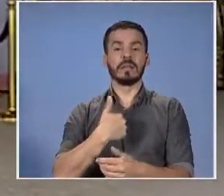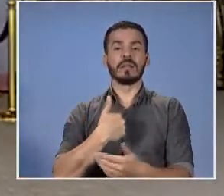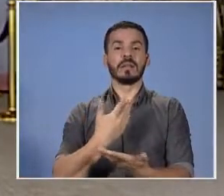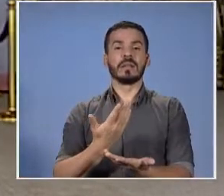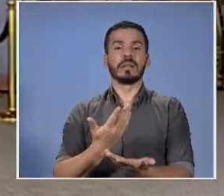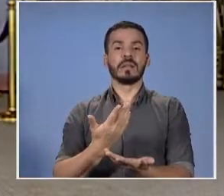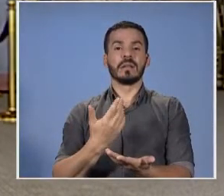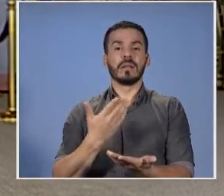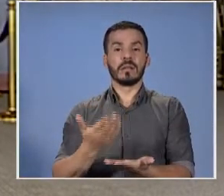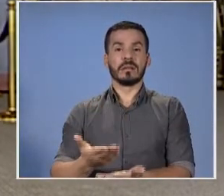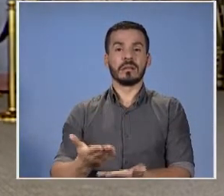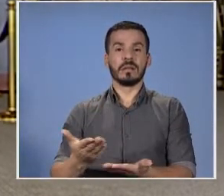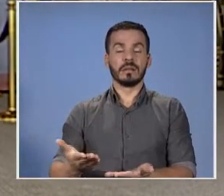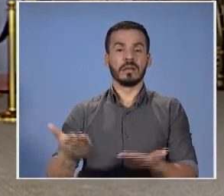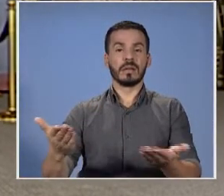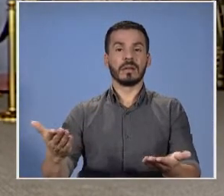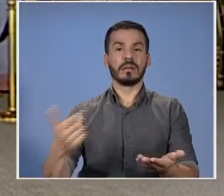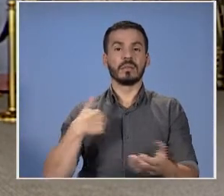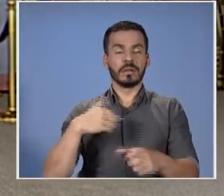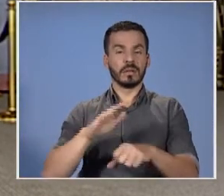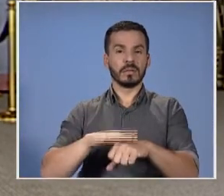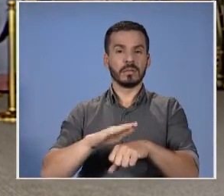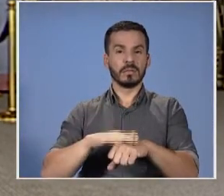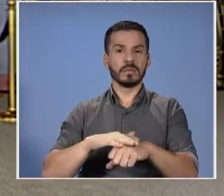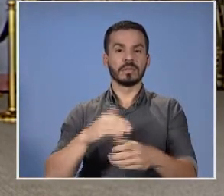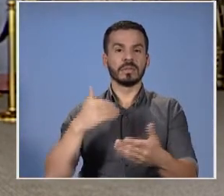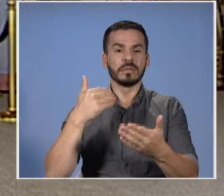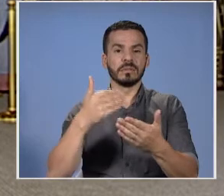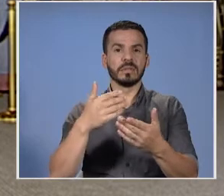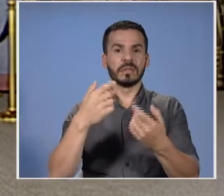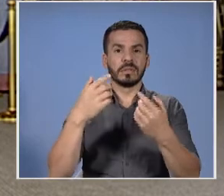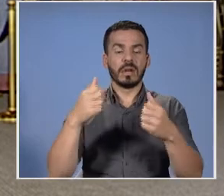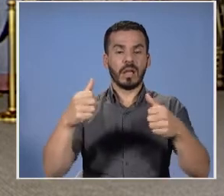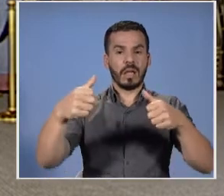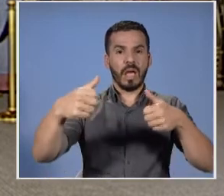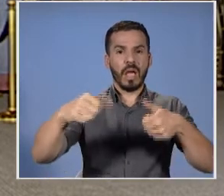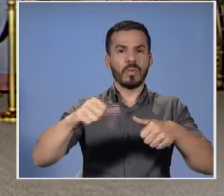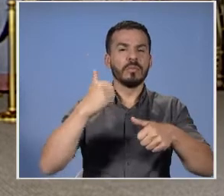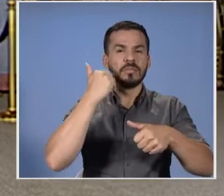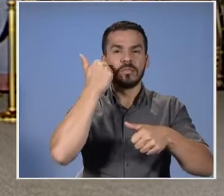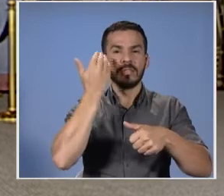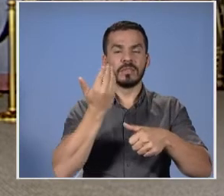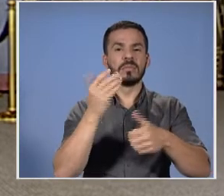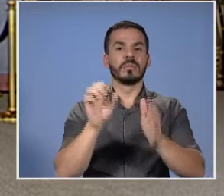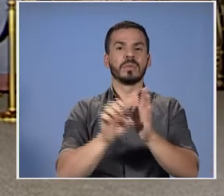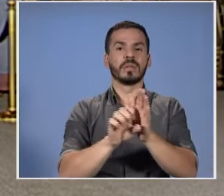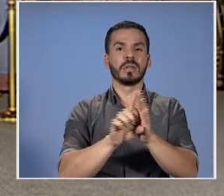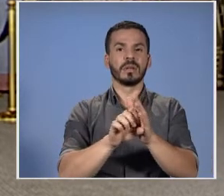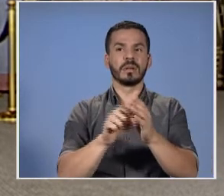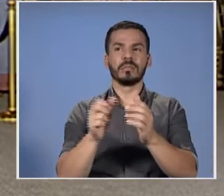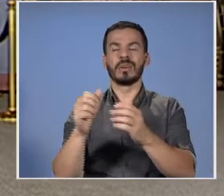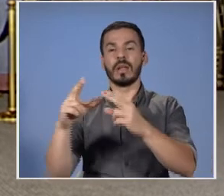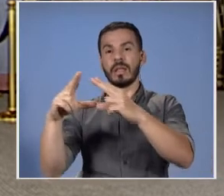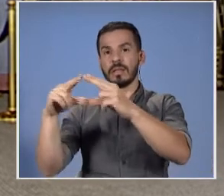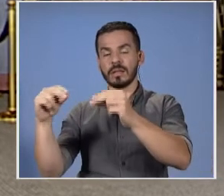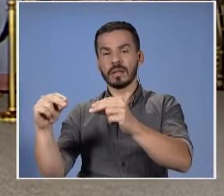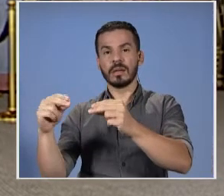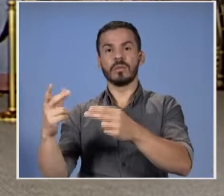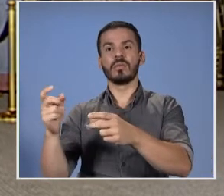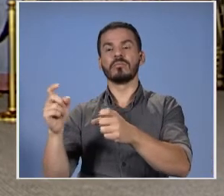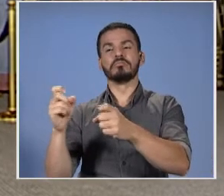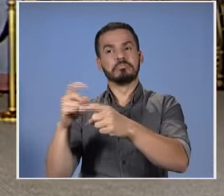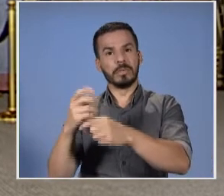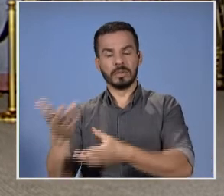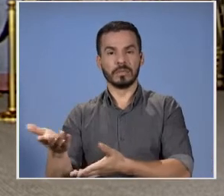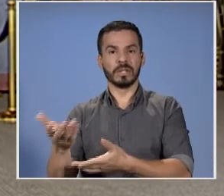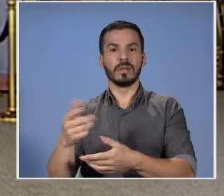digamos, elementos que nos permiten llegar a acuerdos más fácilmente que, por ejemplo, con Nicaragua, ¿verdad?